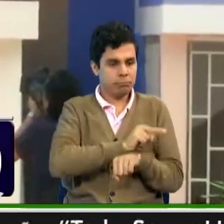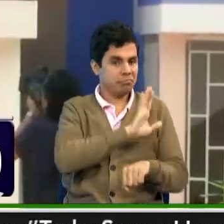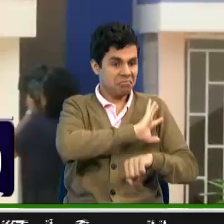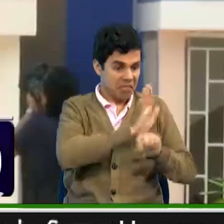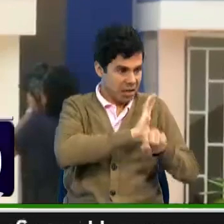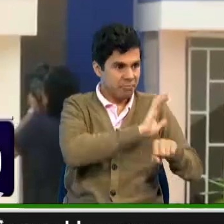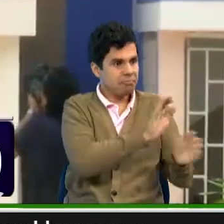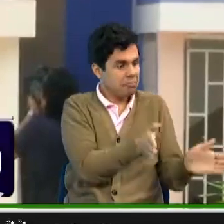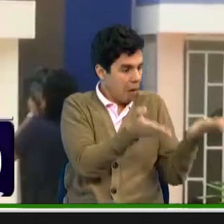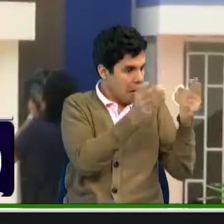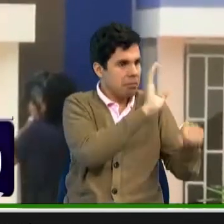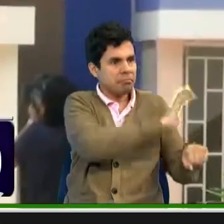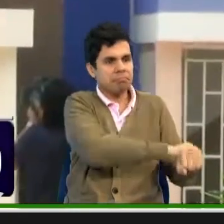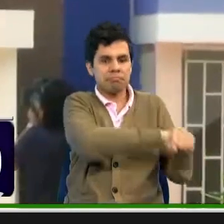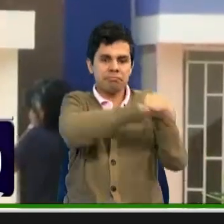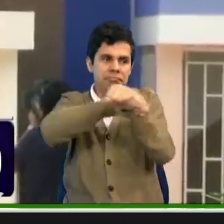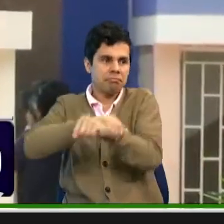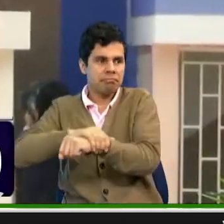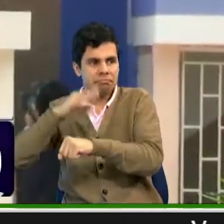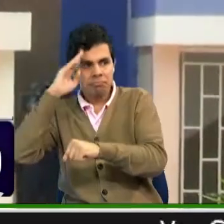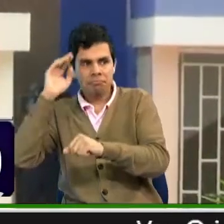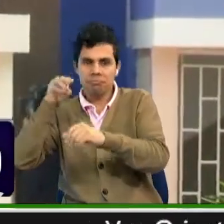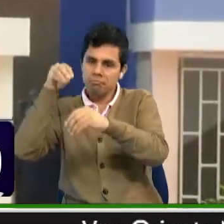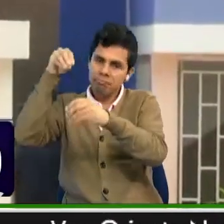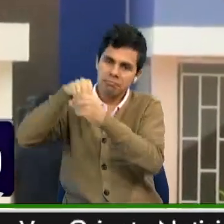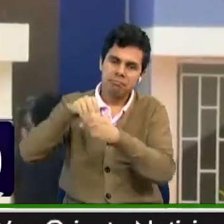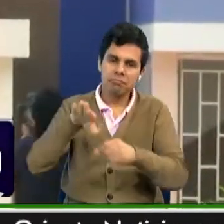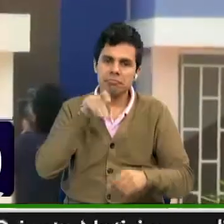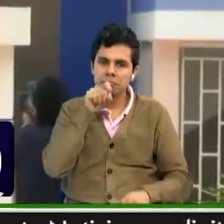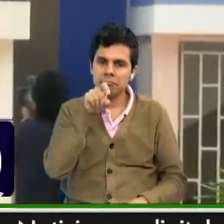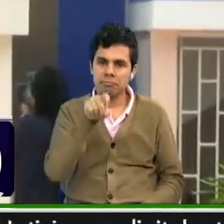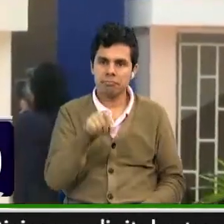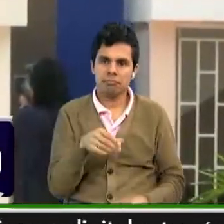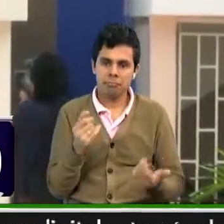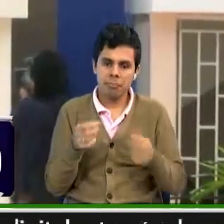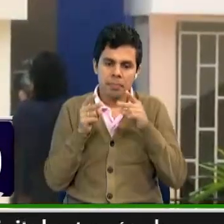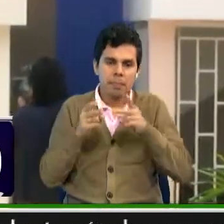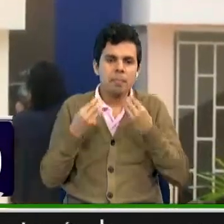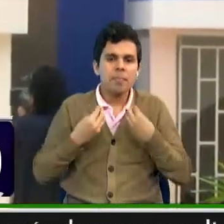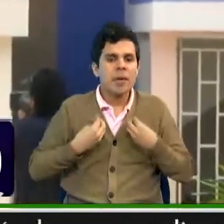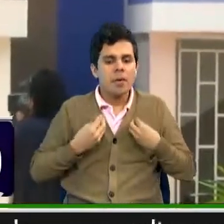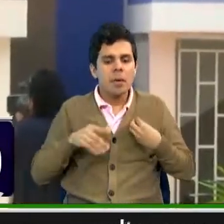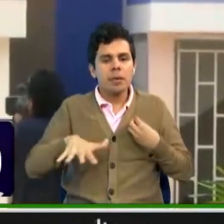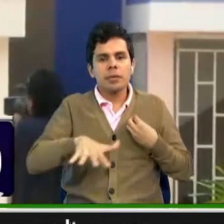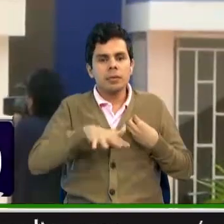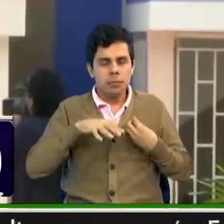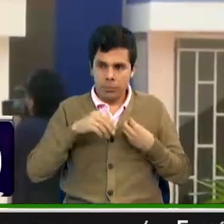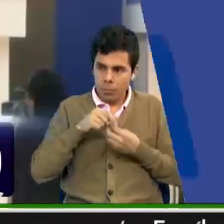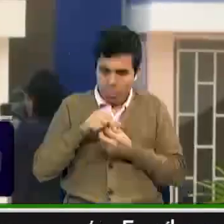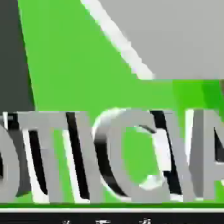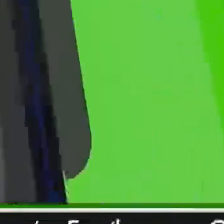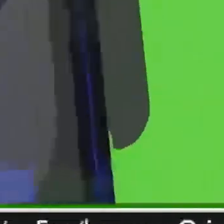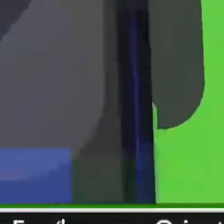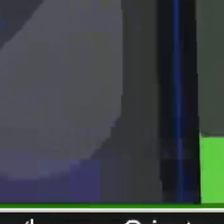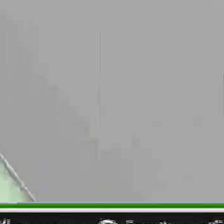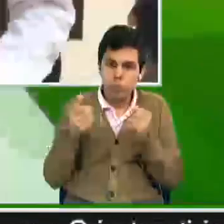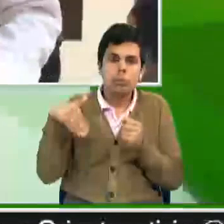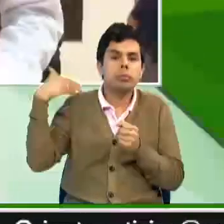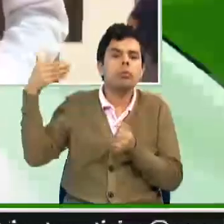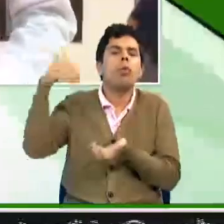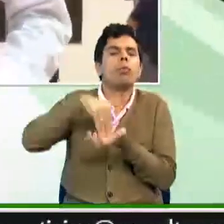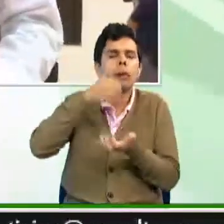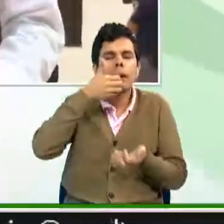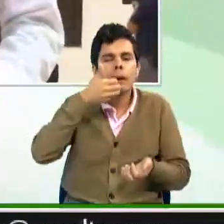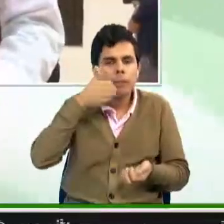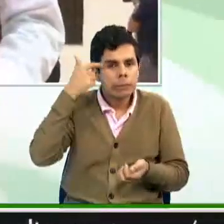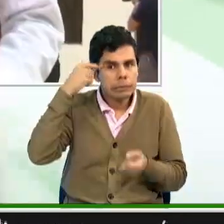detenido, quedando a custodia de la Policía Metropolitana de Bucaramanga. Mientras tanto, los habitantes de ese sector aún no salen del asombro, temen que vuelva a ocurrir